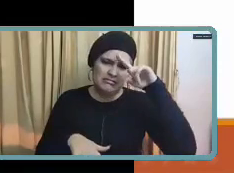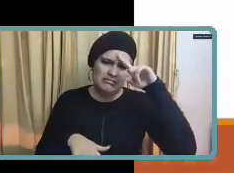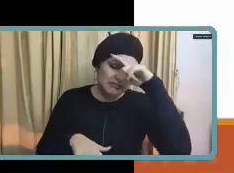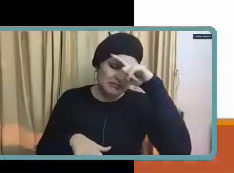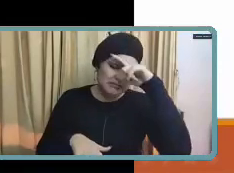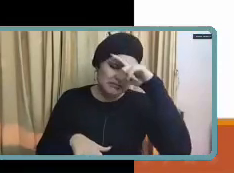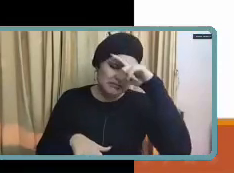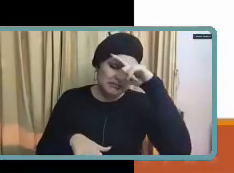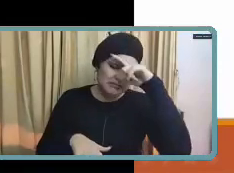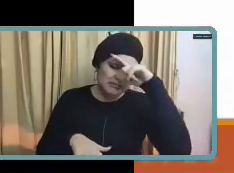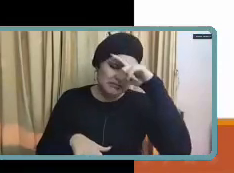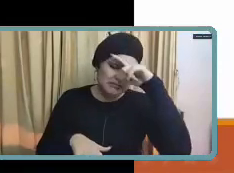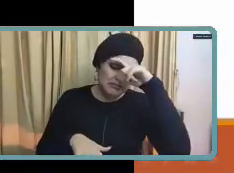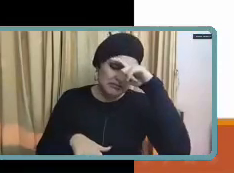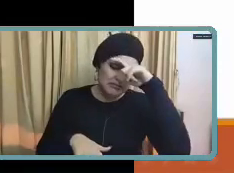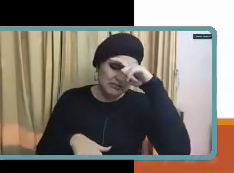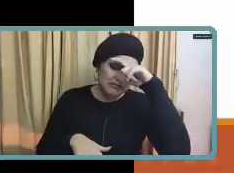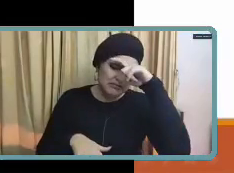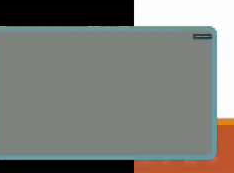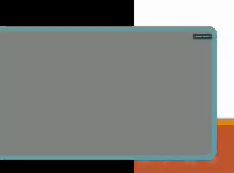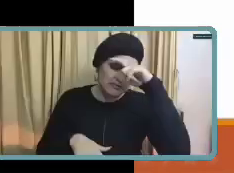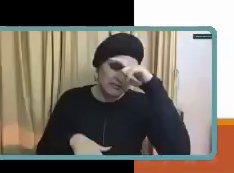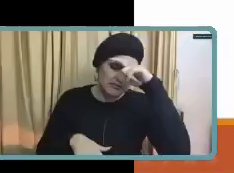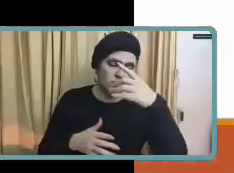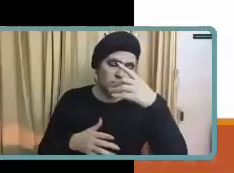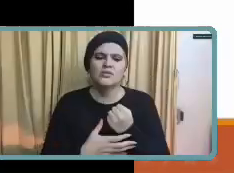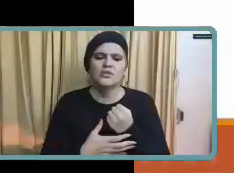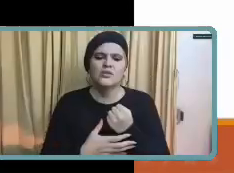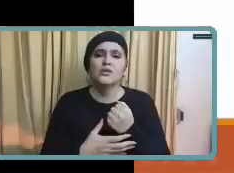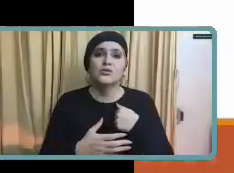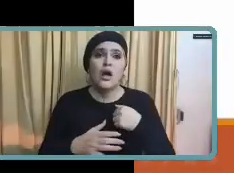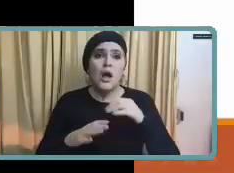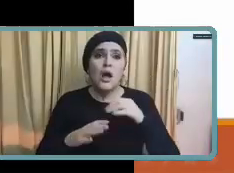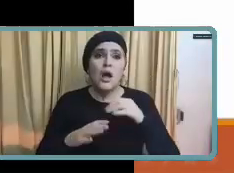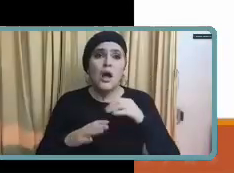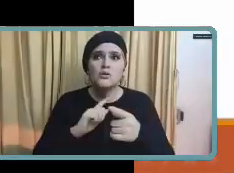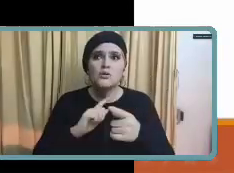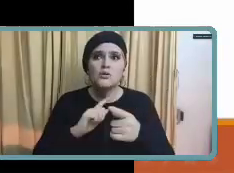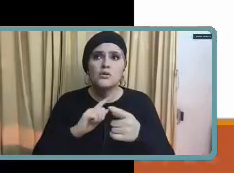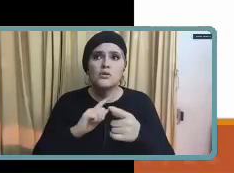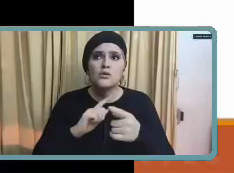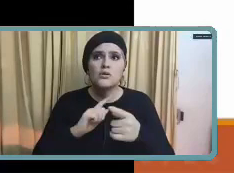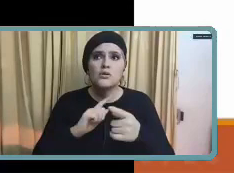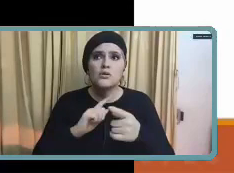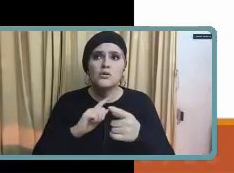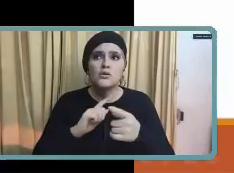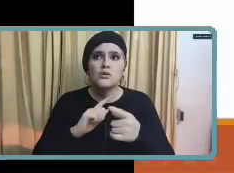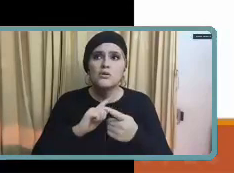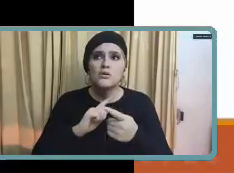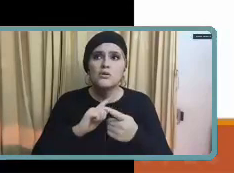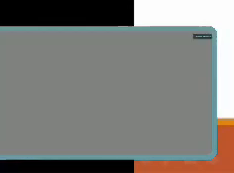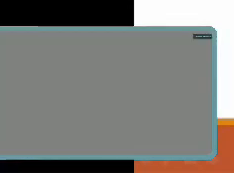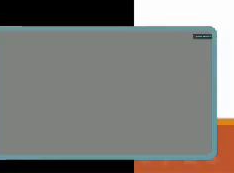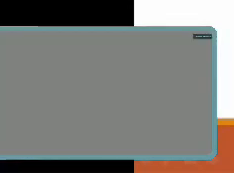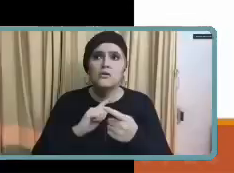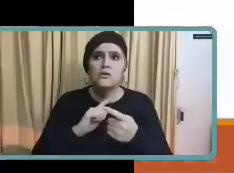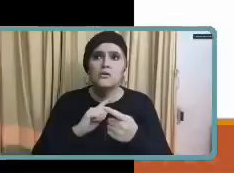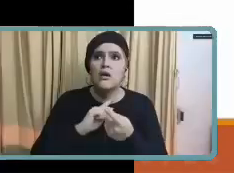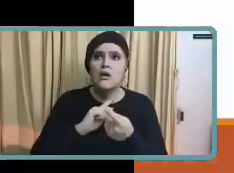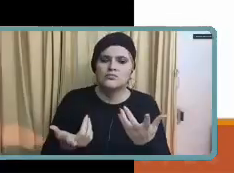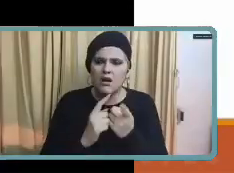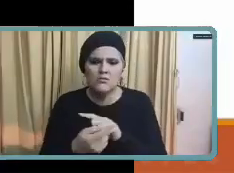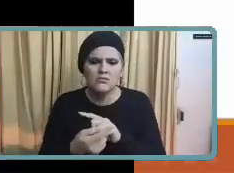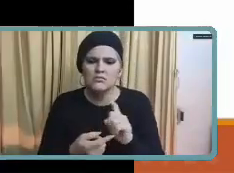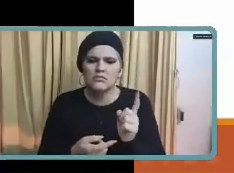No sustituyas mis apoyos educativos, sanitarios o sociales con la medicación. Puedo necesitar medicamentos